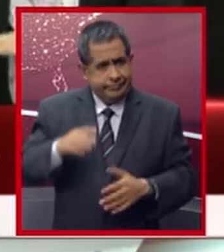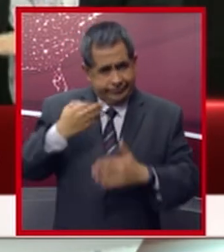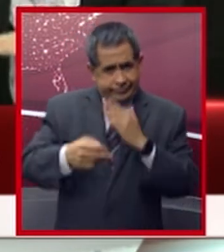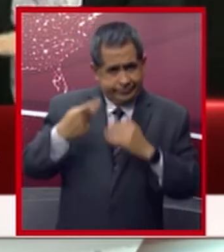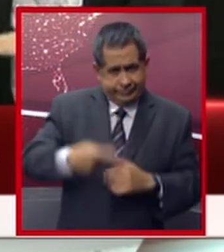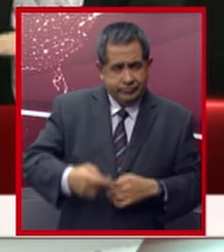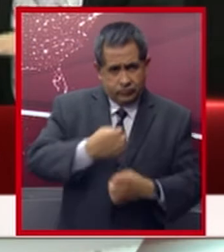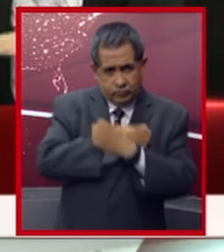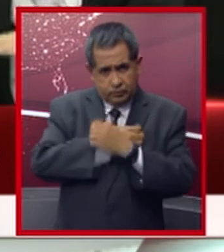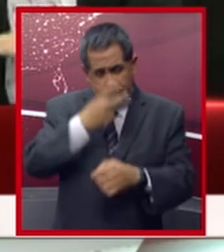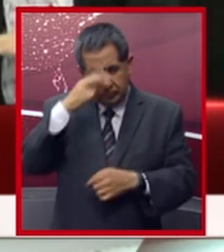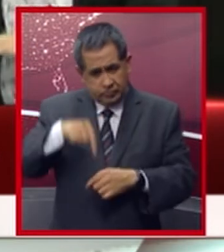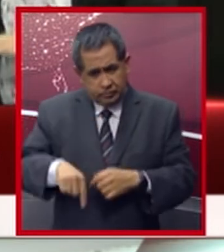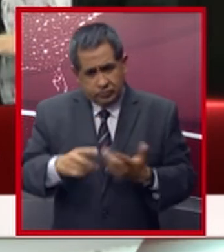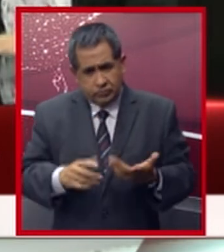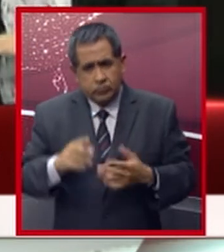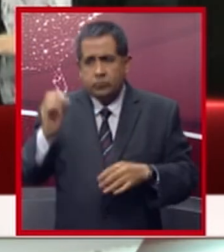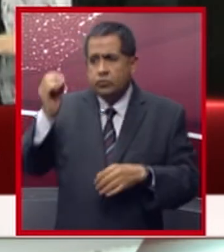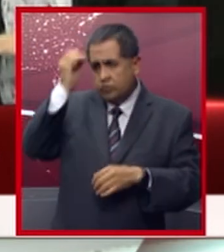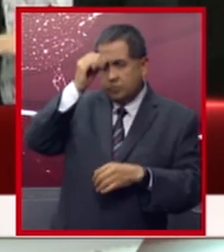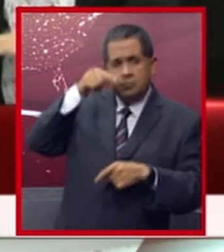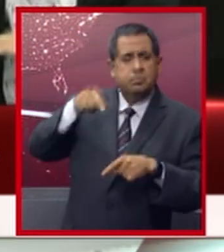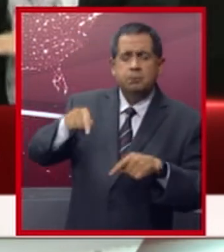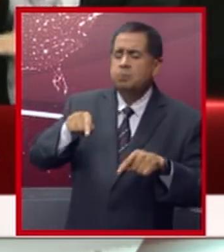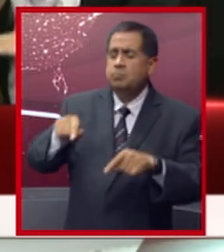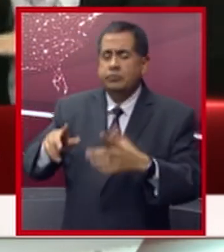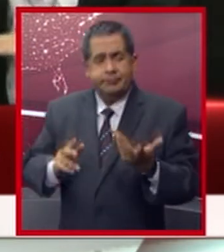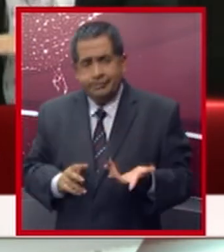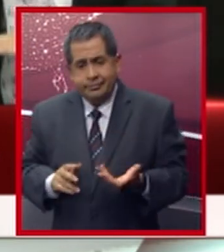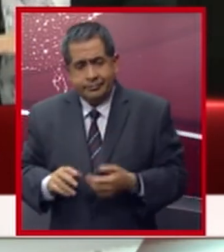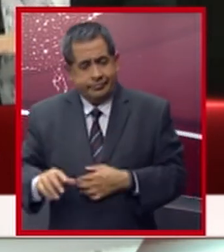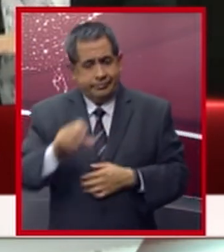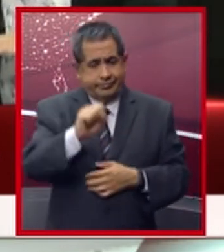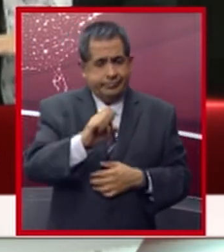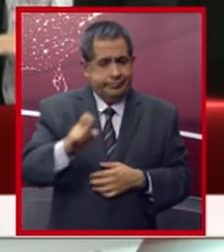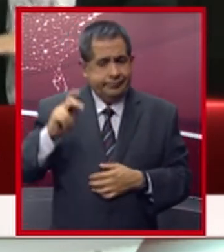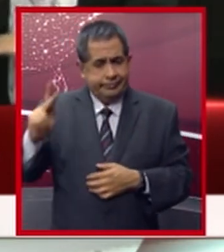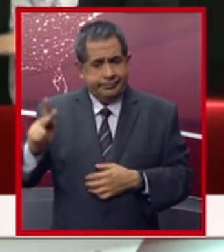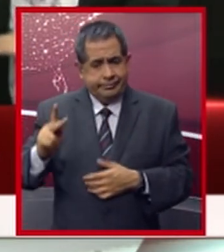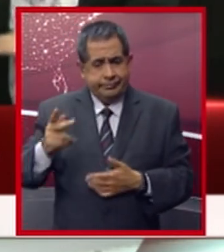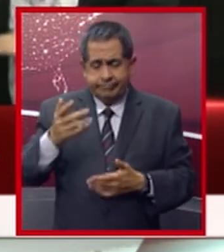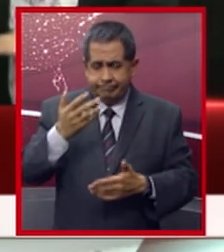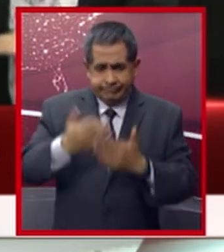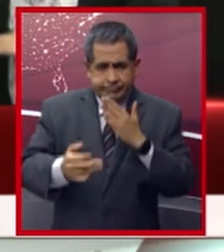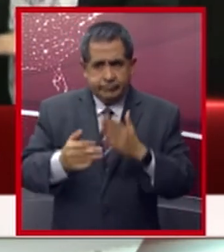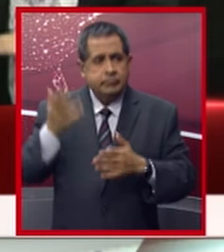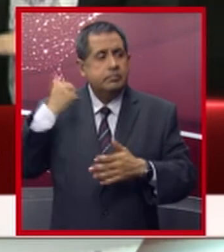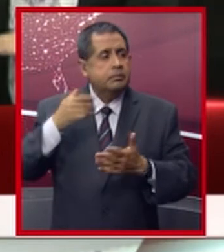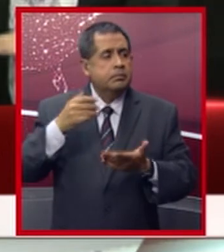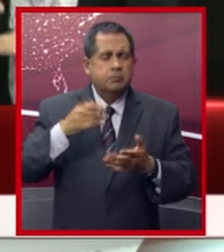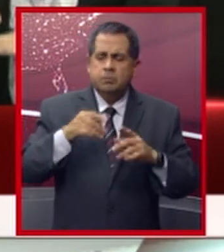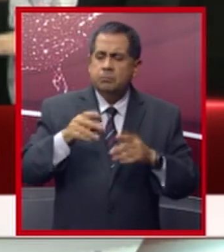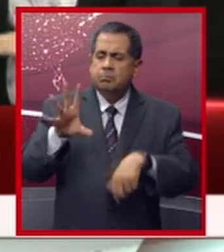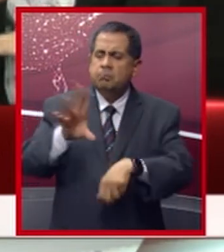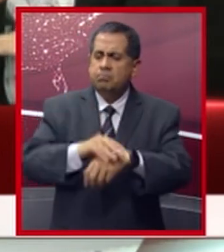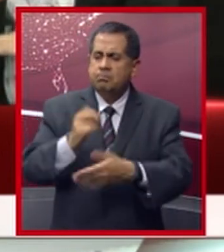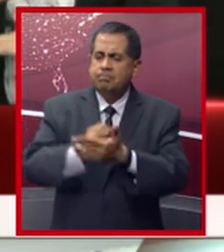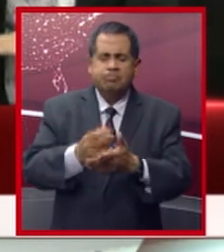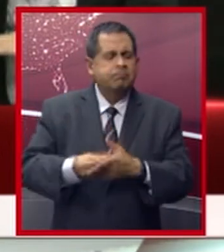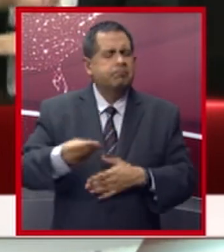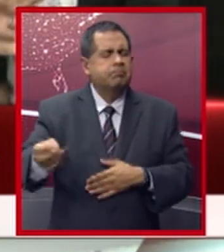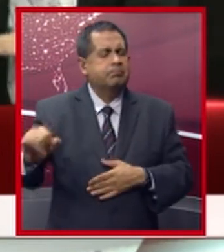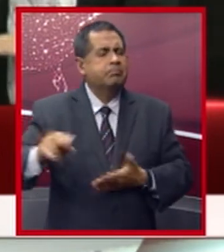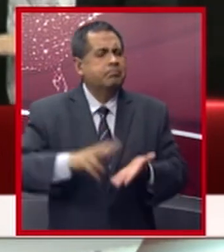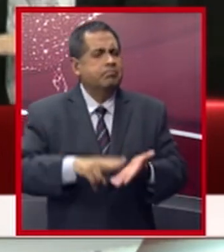educativas de este país, o las califique la opinión pública. Pero la Secretaría de Educación Pública entregaba un registro de validez de